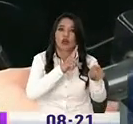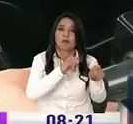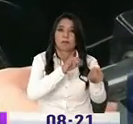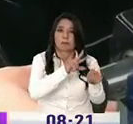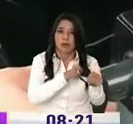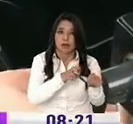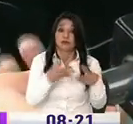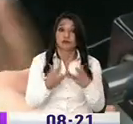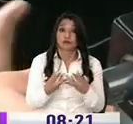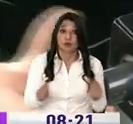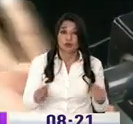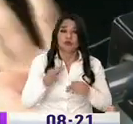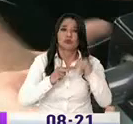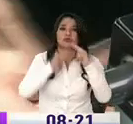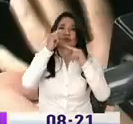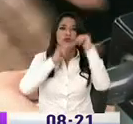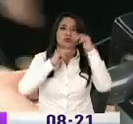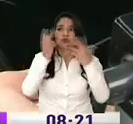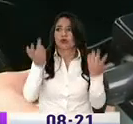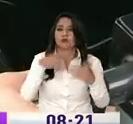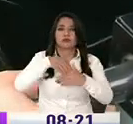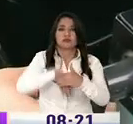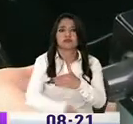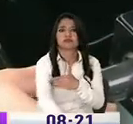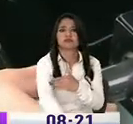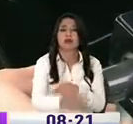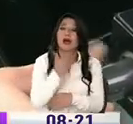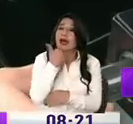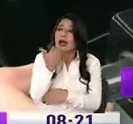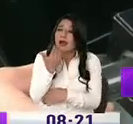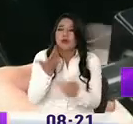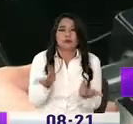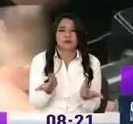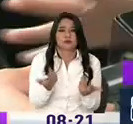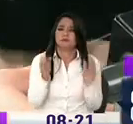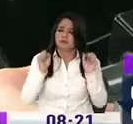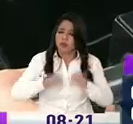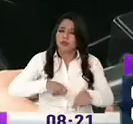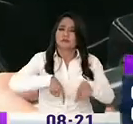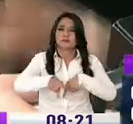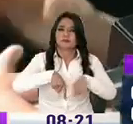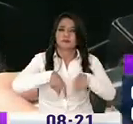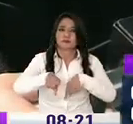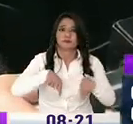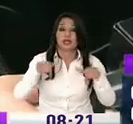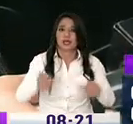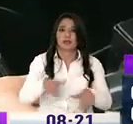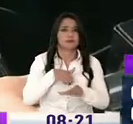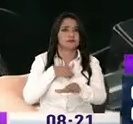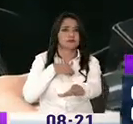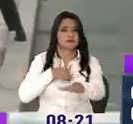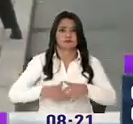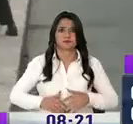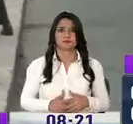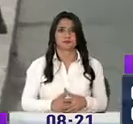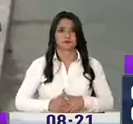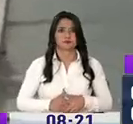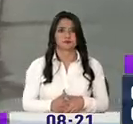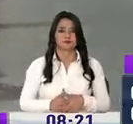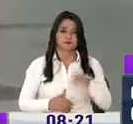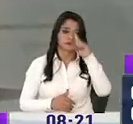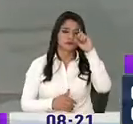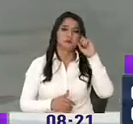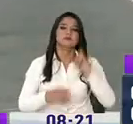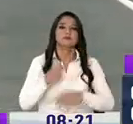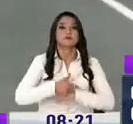solución en realidad es construir alguna especie de intercambiador o algo que permita la fluidez aquí en este sector, porque aquí es muy caótico. En tanto, las